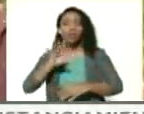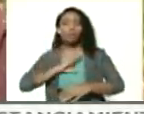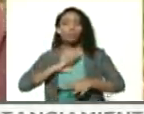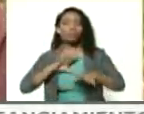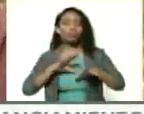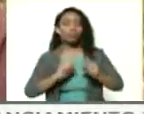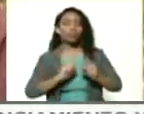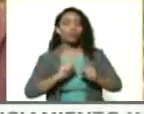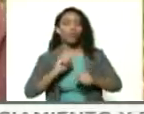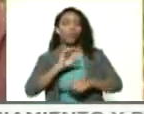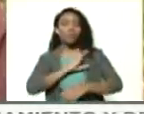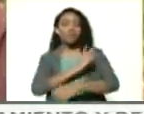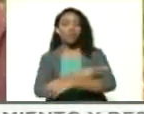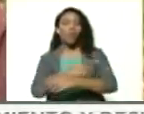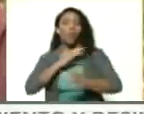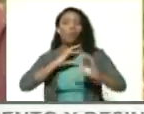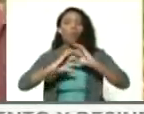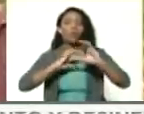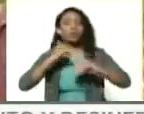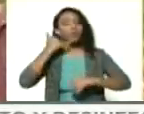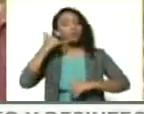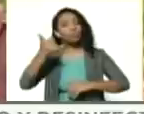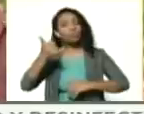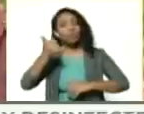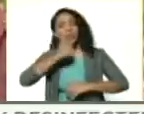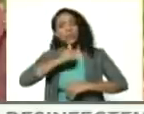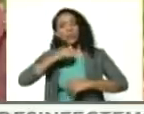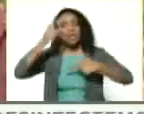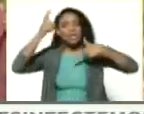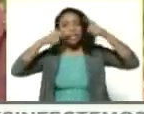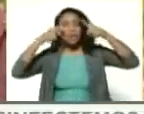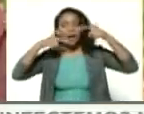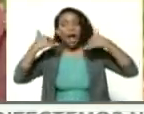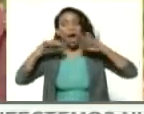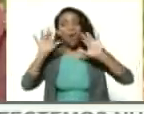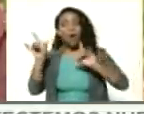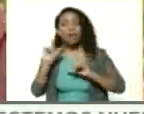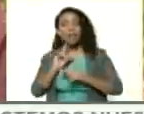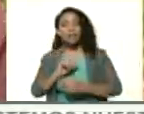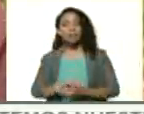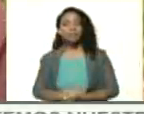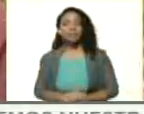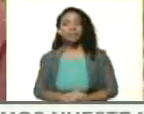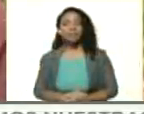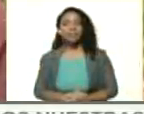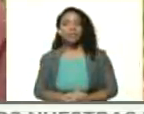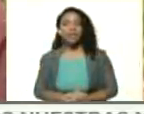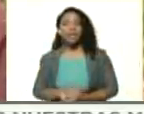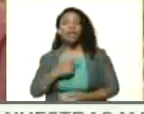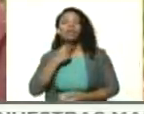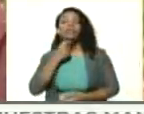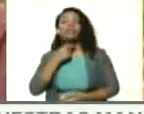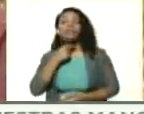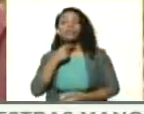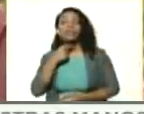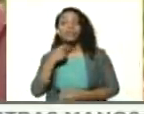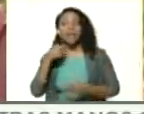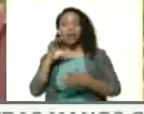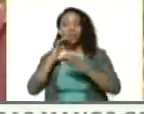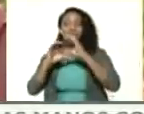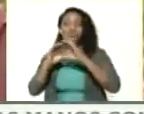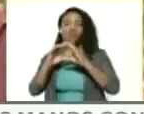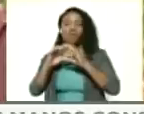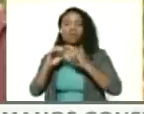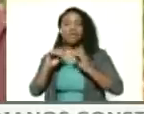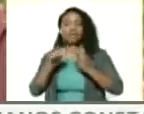poder, así como de la conversación telefónica que sostuvo con Chávez, aún en la horchila. El tono de esa conversación se tornó en